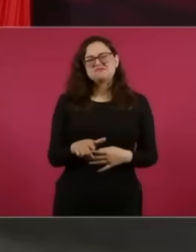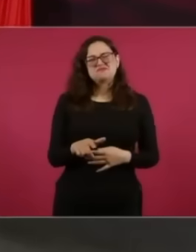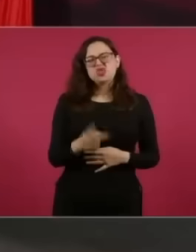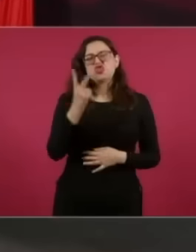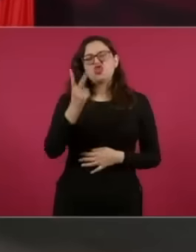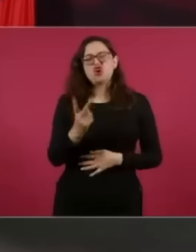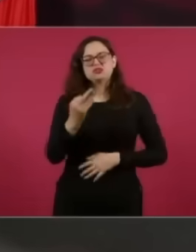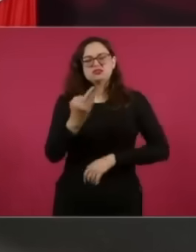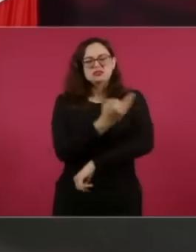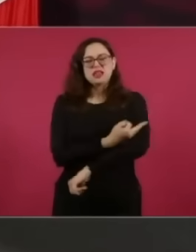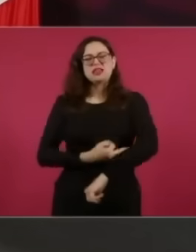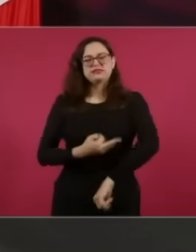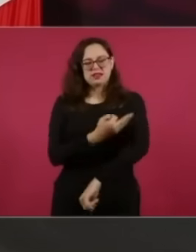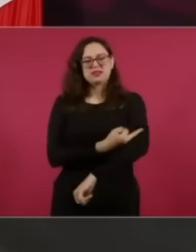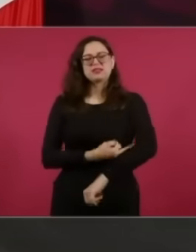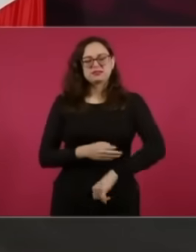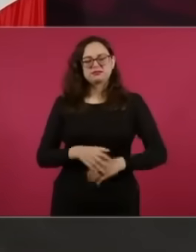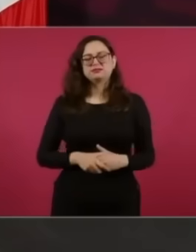tarde